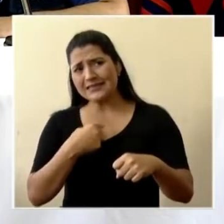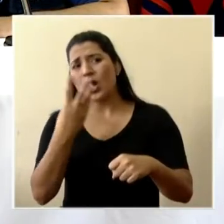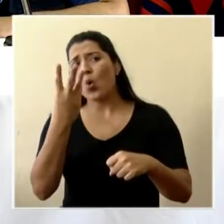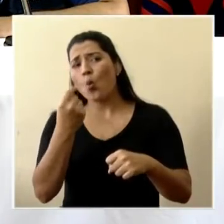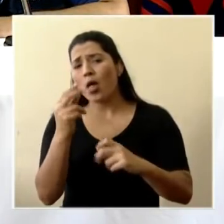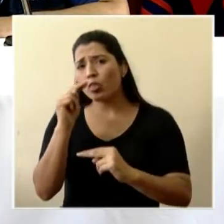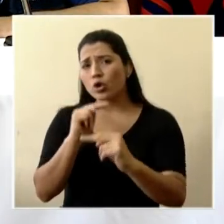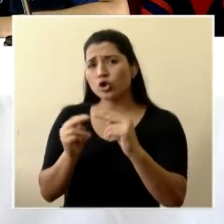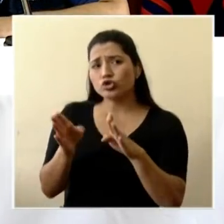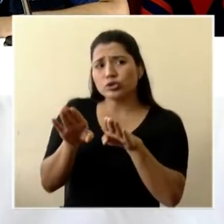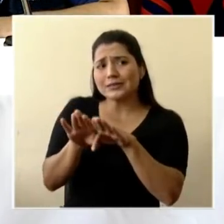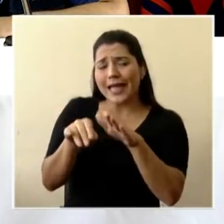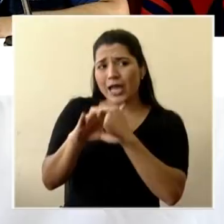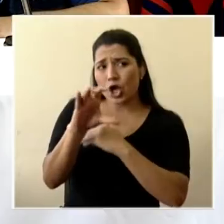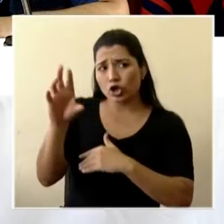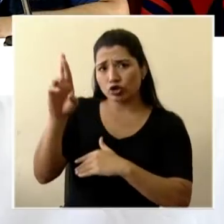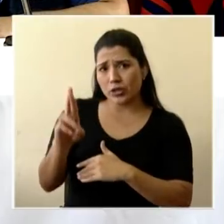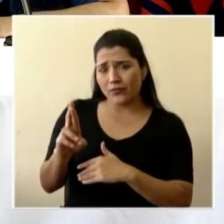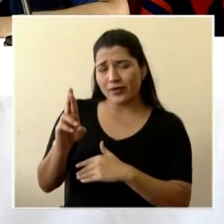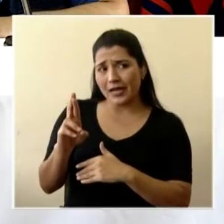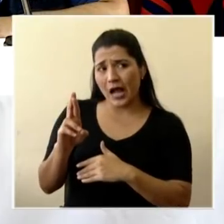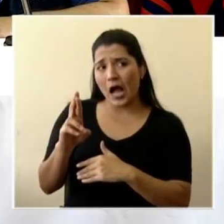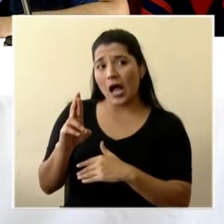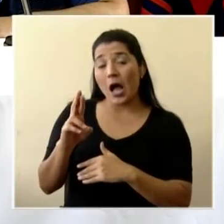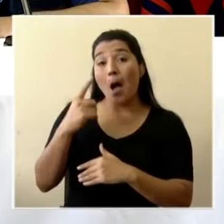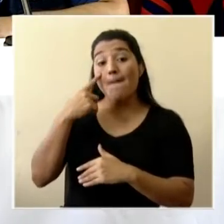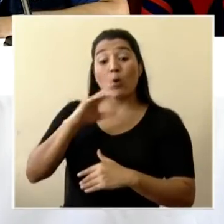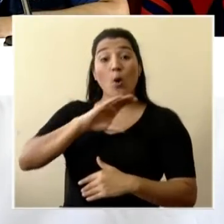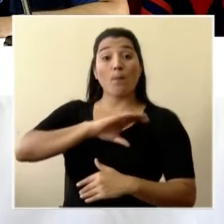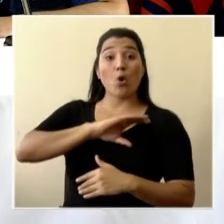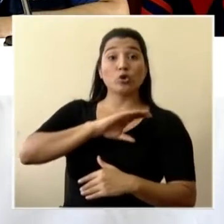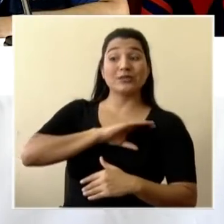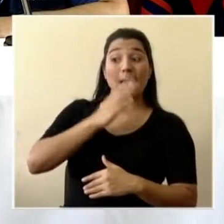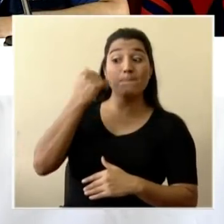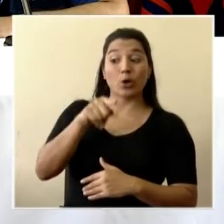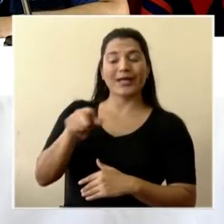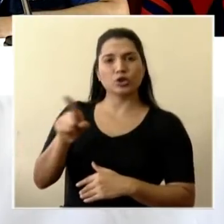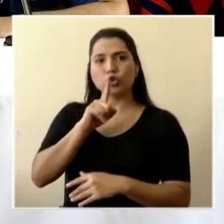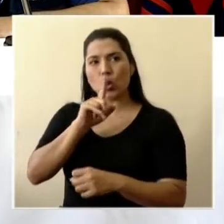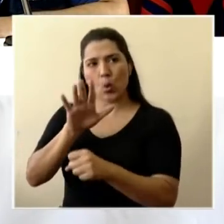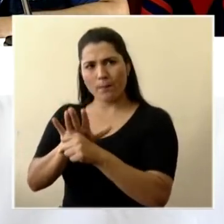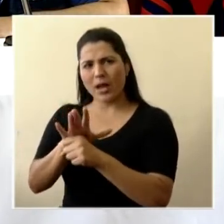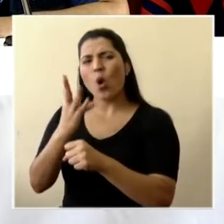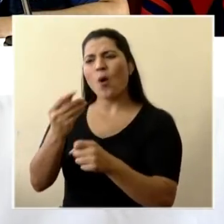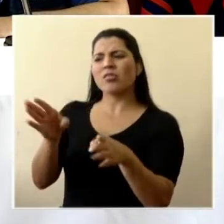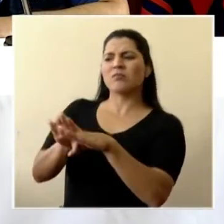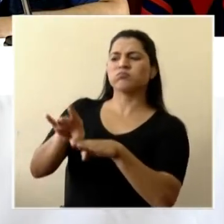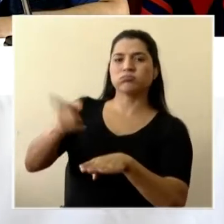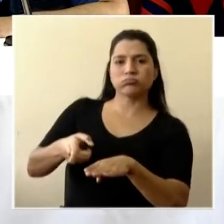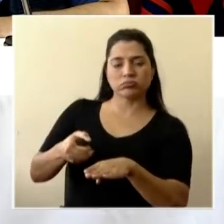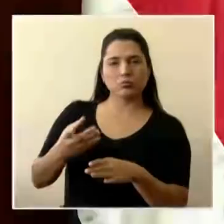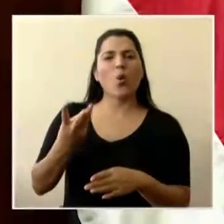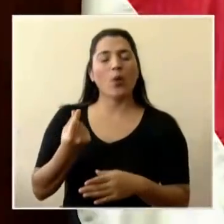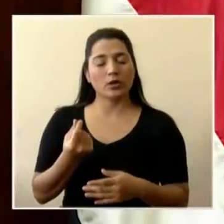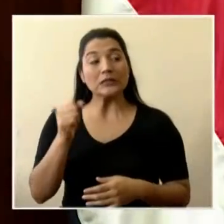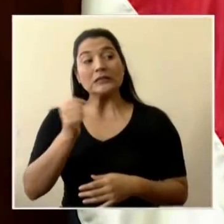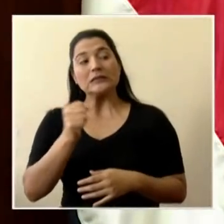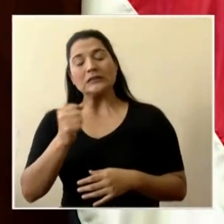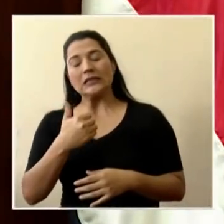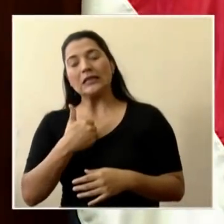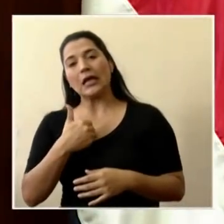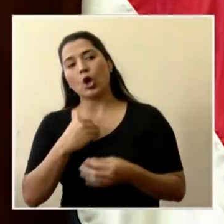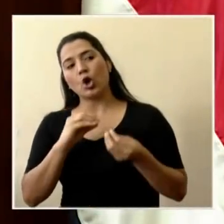negocios se han cerrado a nivel nacional por parte de Fuerza Pública por incumplimiento de órdenes sanitarias, don Michael? Sí, aquí tengo el